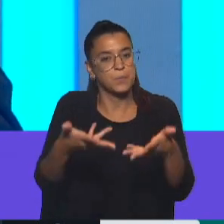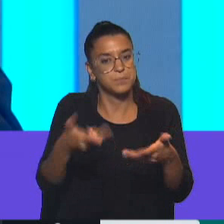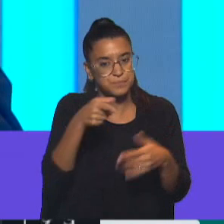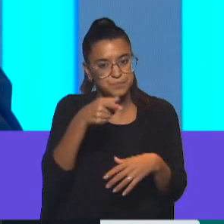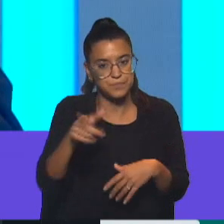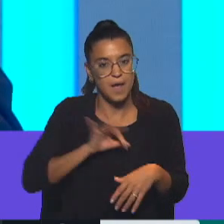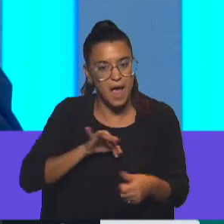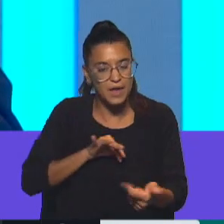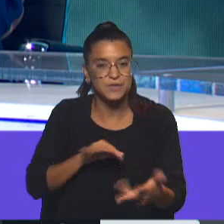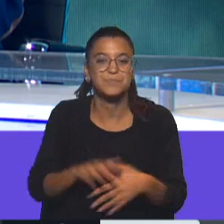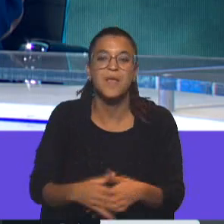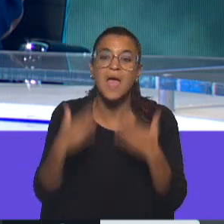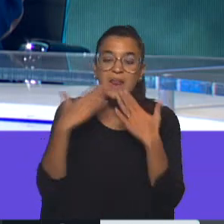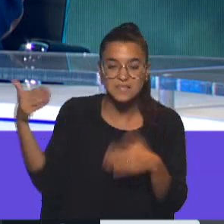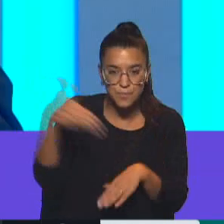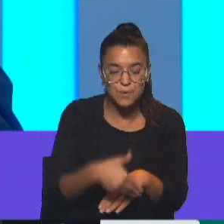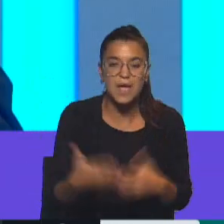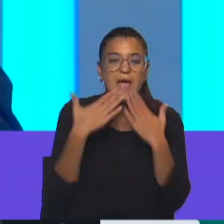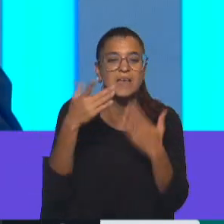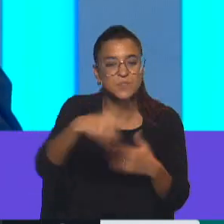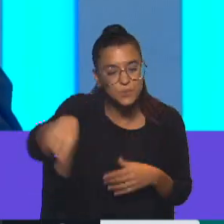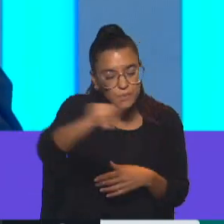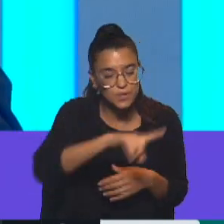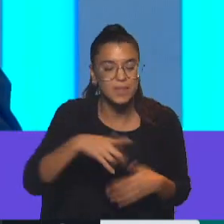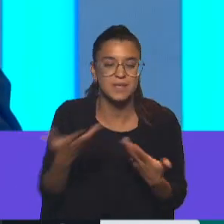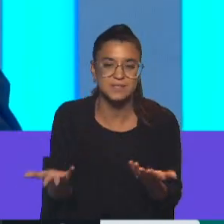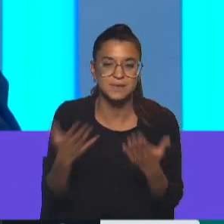en estos años. Jonathan, gracias por haber venido. Muchísimas gracias a ustedes dos, han sido muy amables.